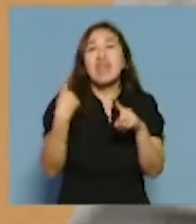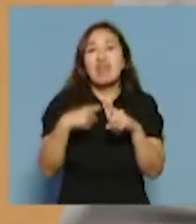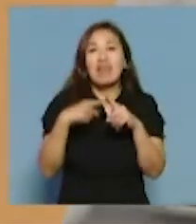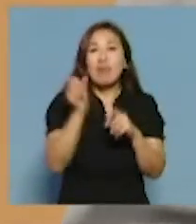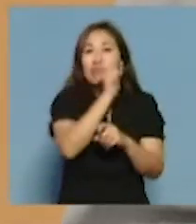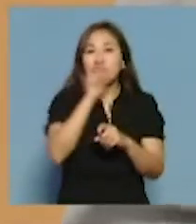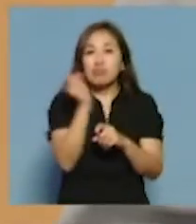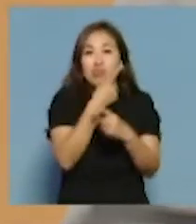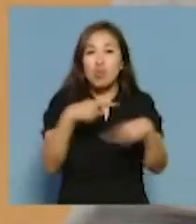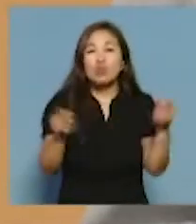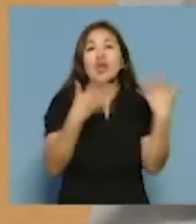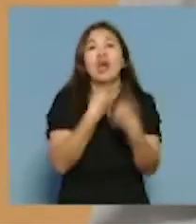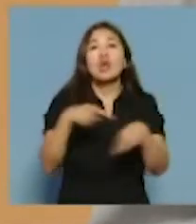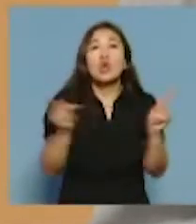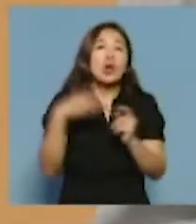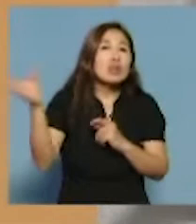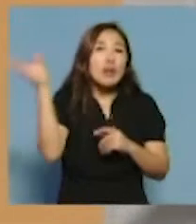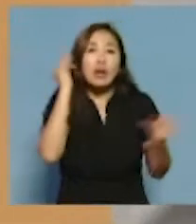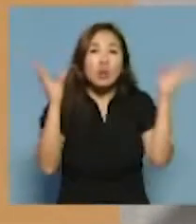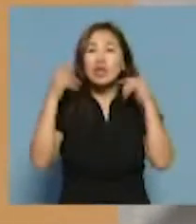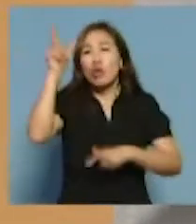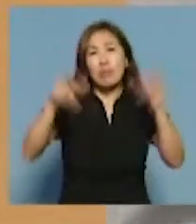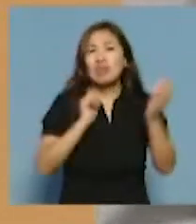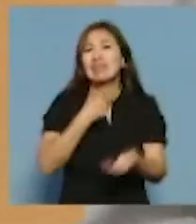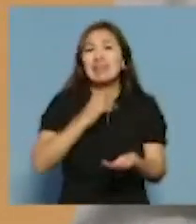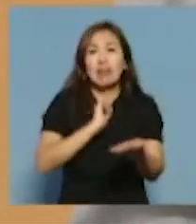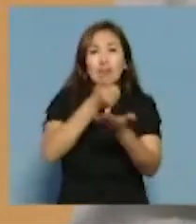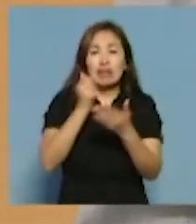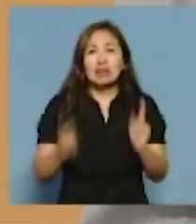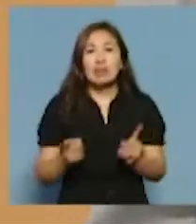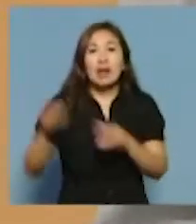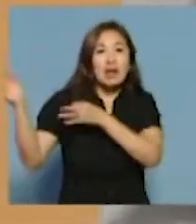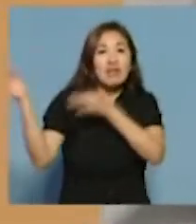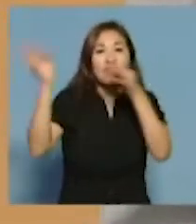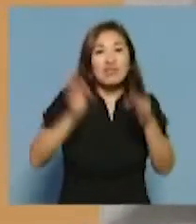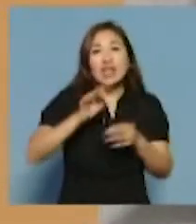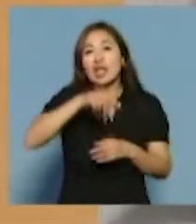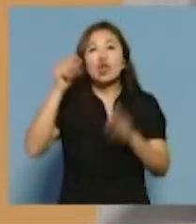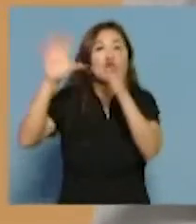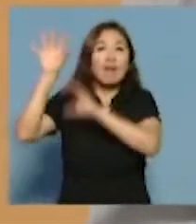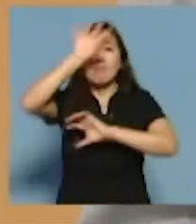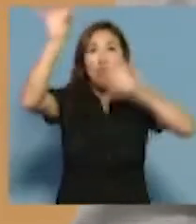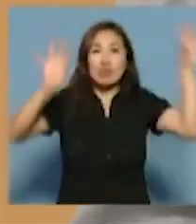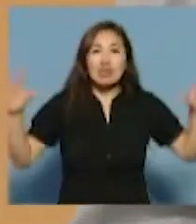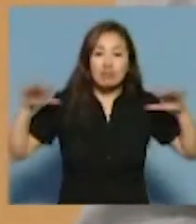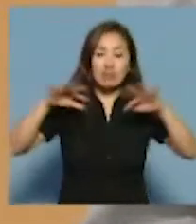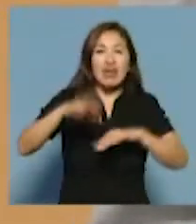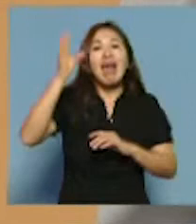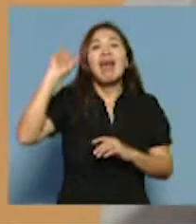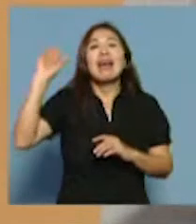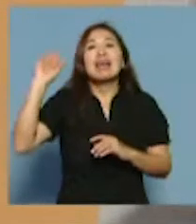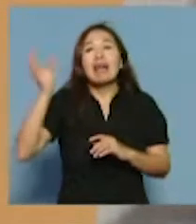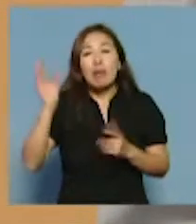poder tocar y se van a poder escuchar a todos los que participan porque vienen inclusive delegaciones de otras provincias de catamarca